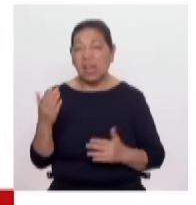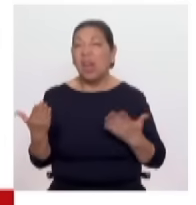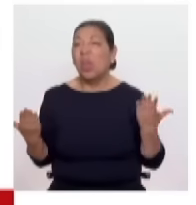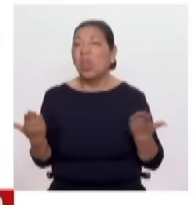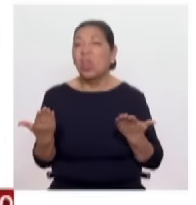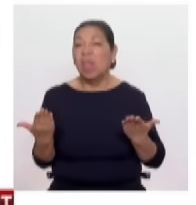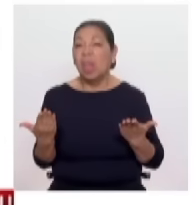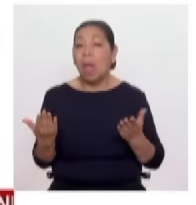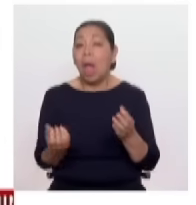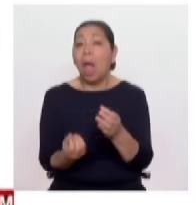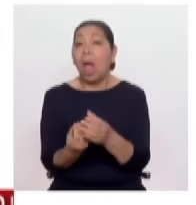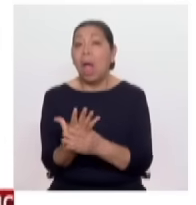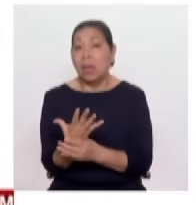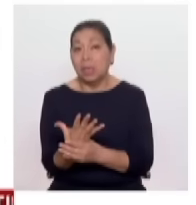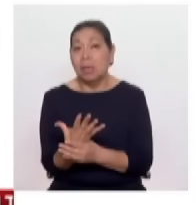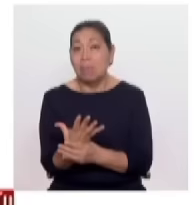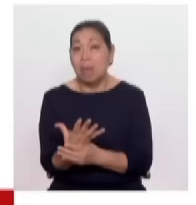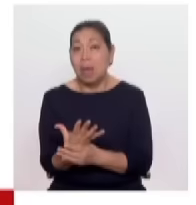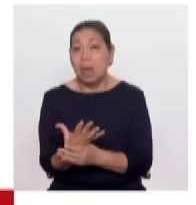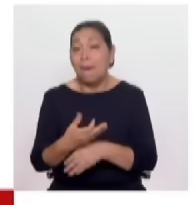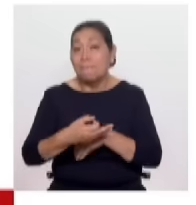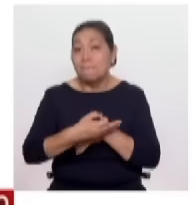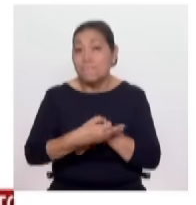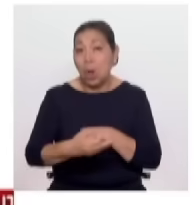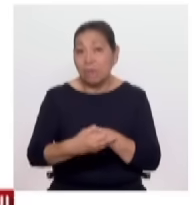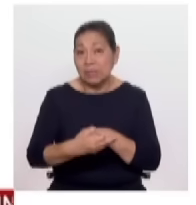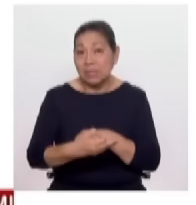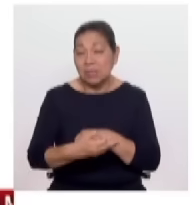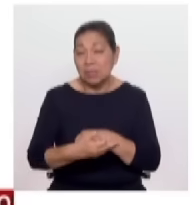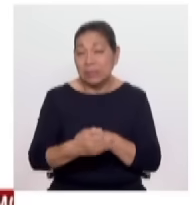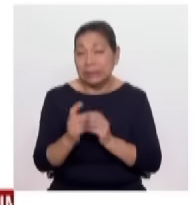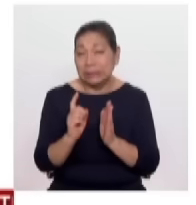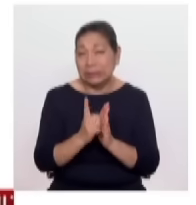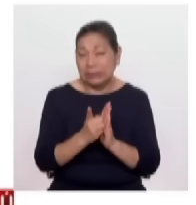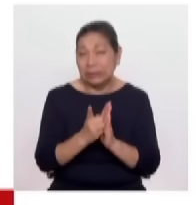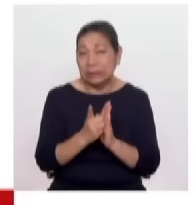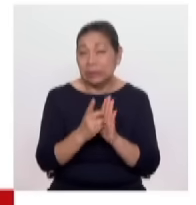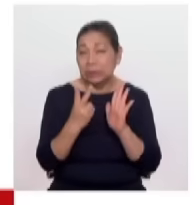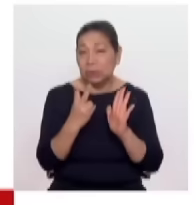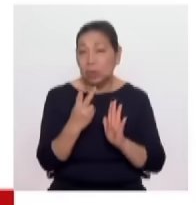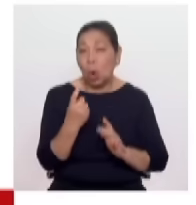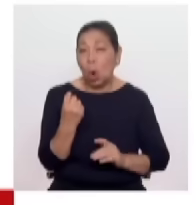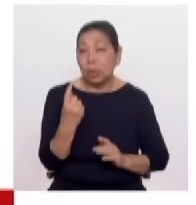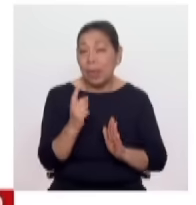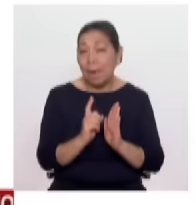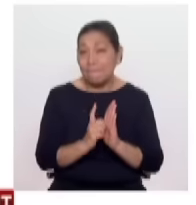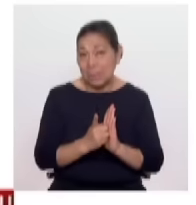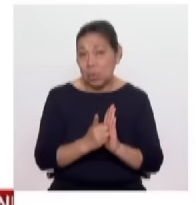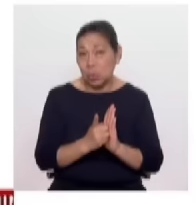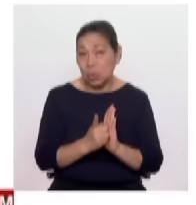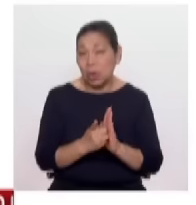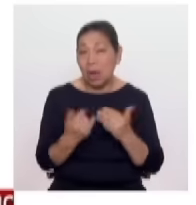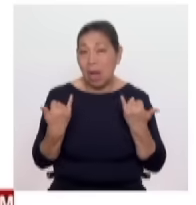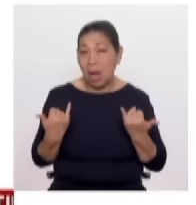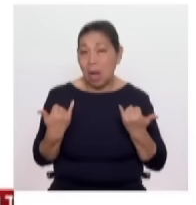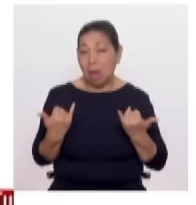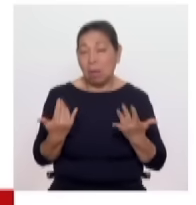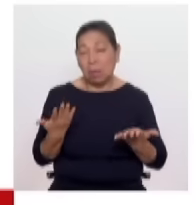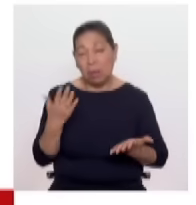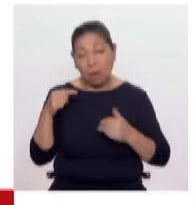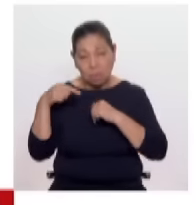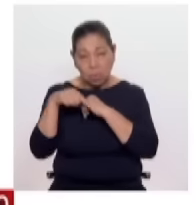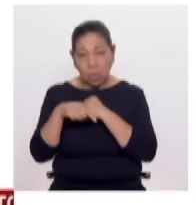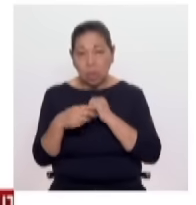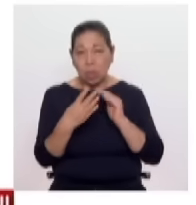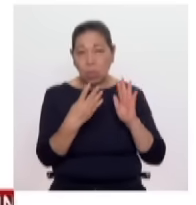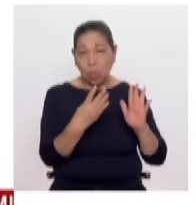esto en Arequipa. Esto acaba de ocurrir hace tan solo unos minutos a las 7:11 de la mañana, con una profundidad